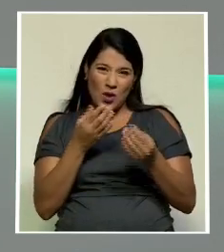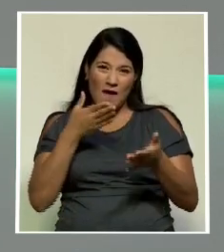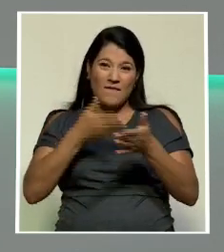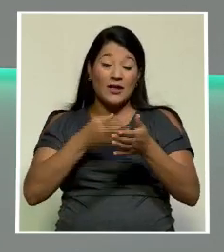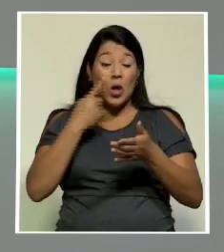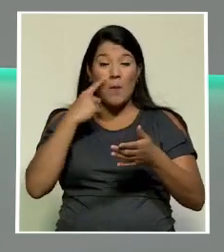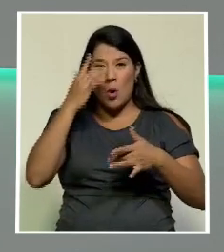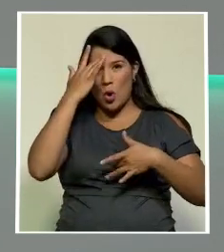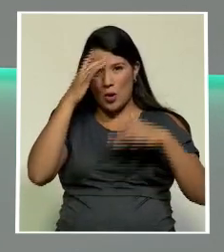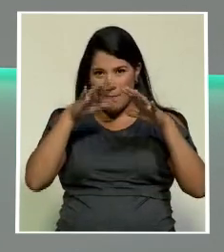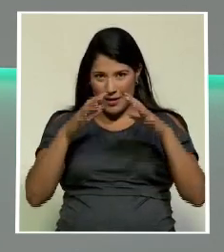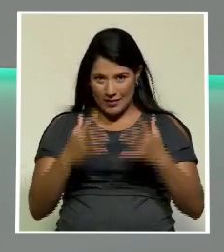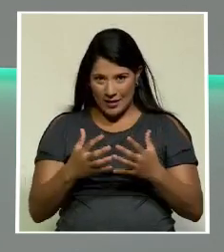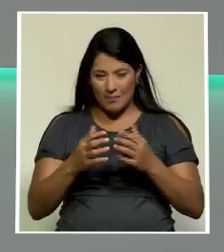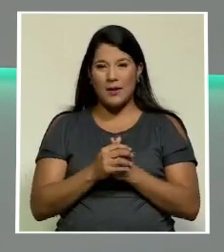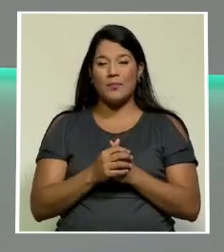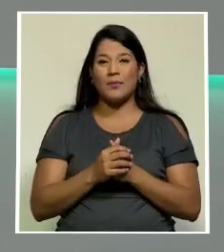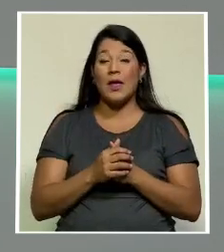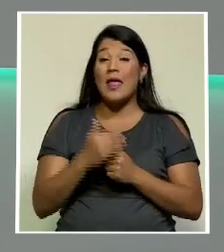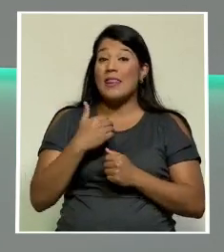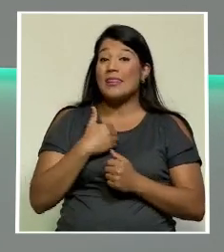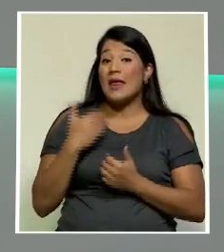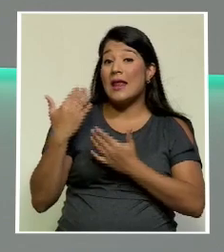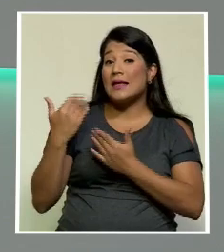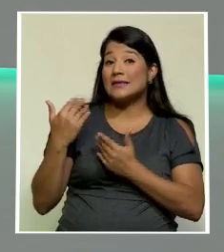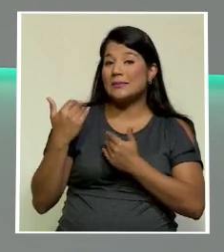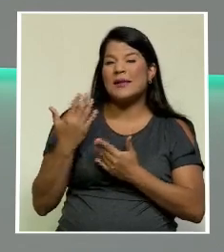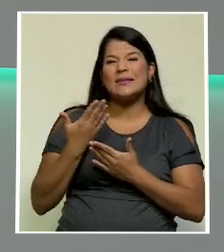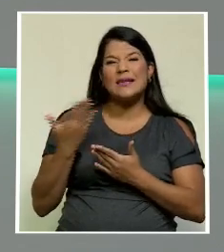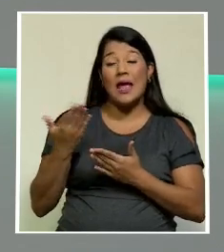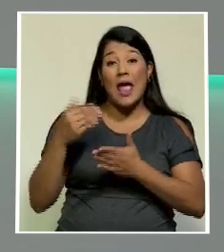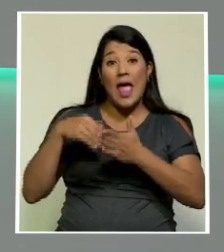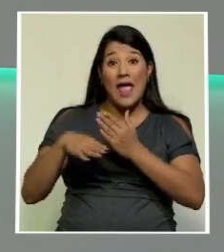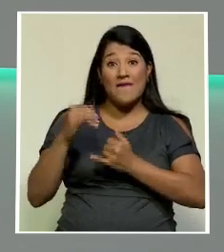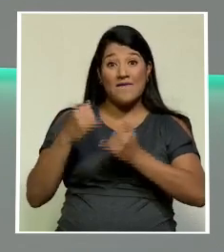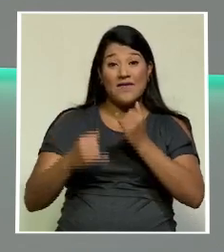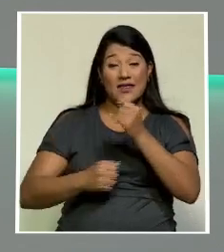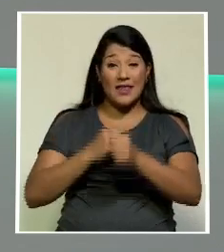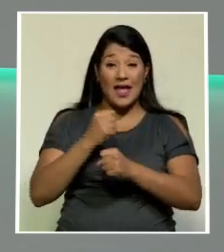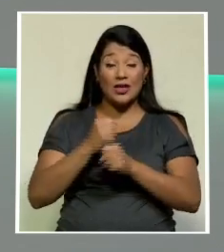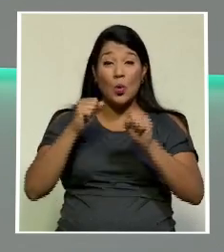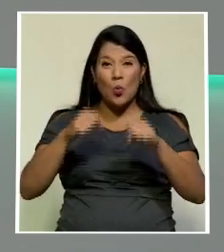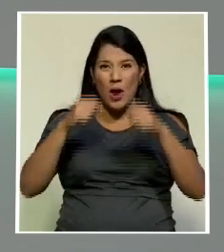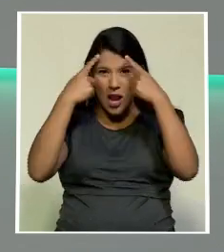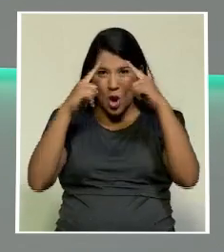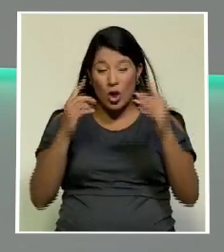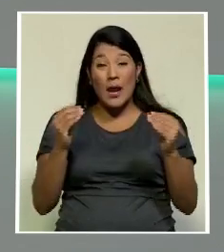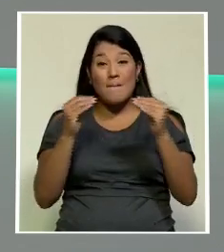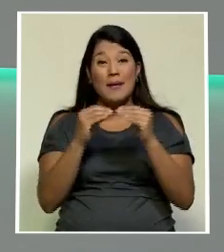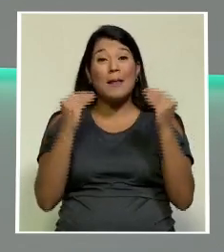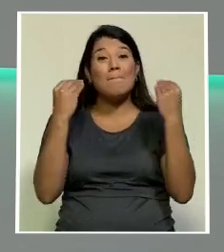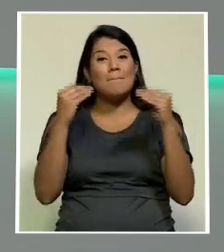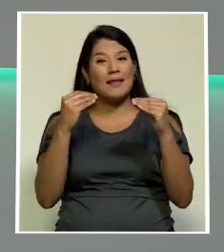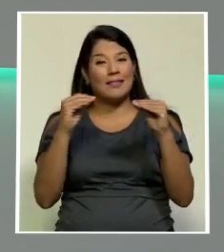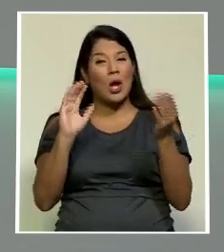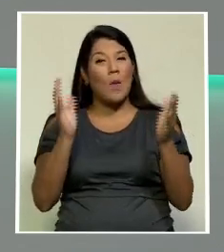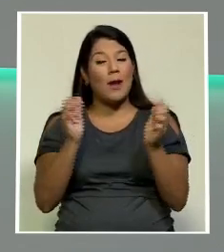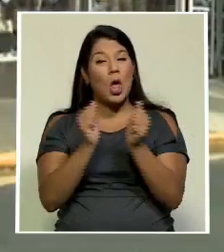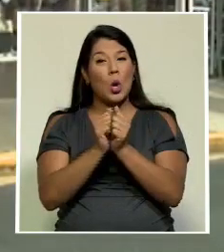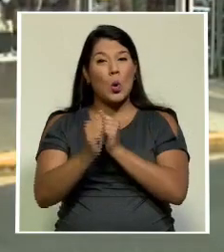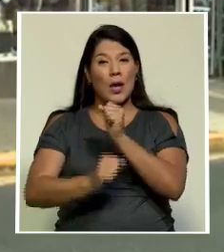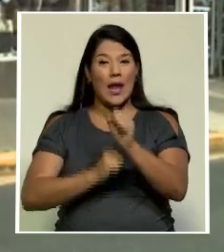por la pandemia. Mantienen la esperanza que en la temporada de fin de año logren una mayor venta que el año anterior.